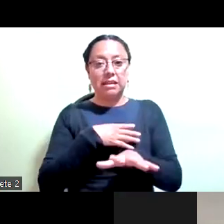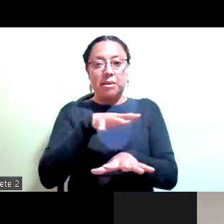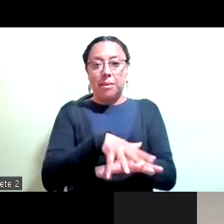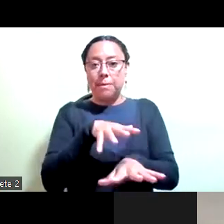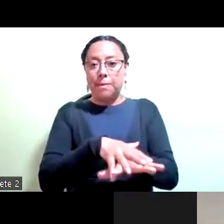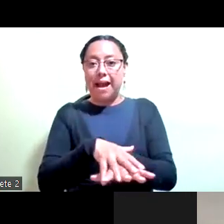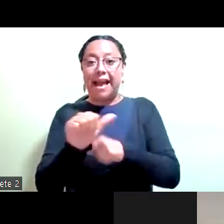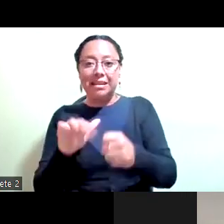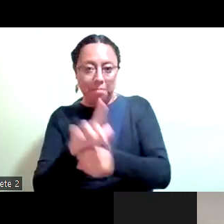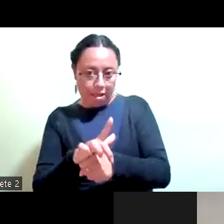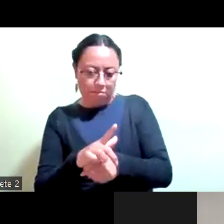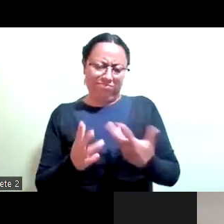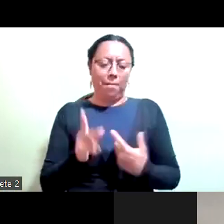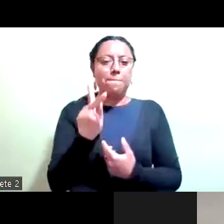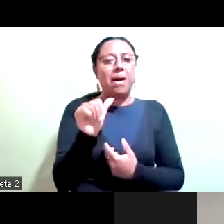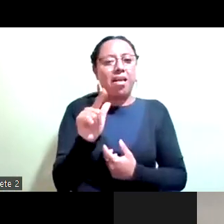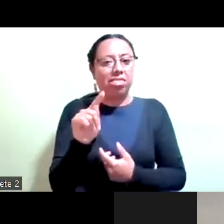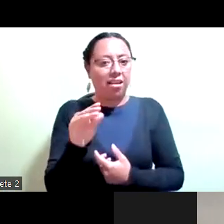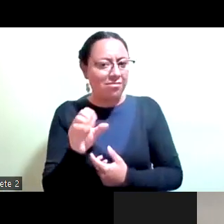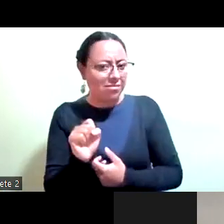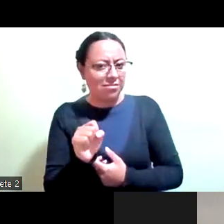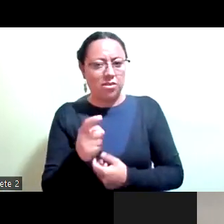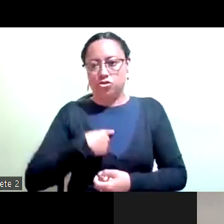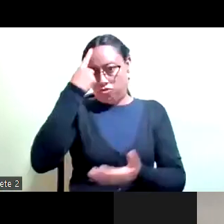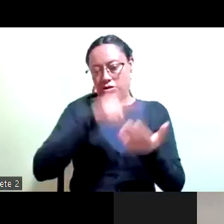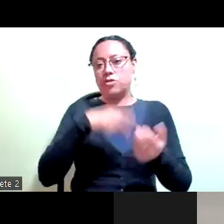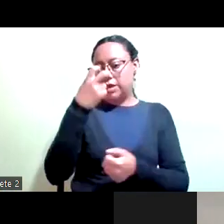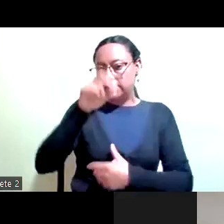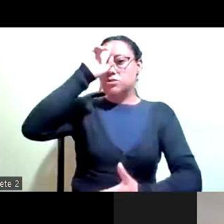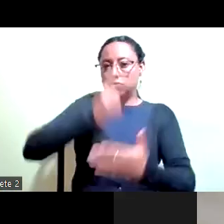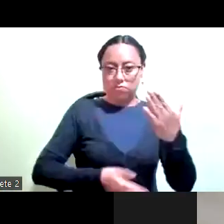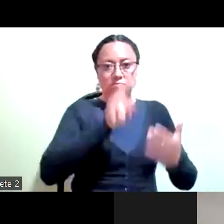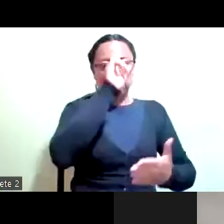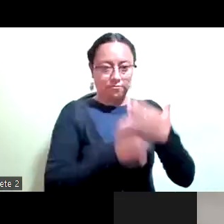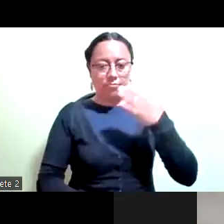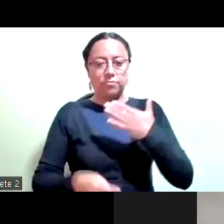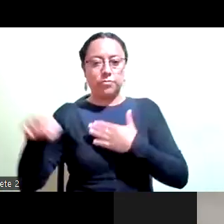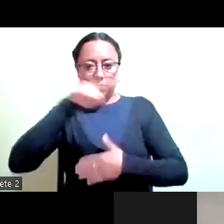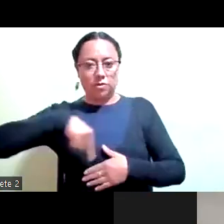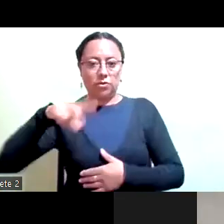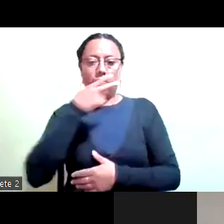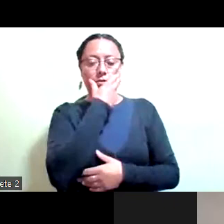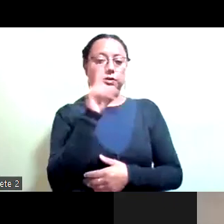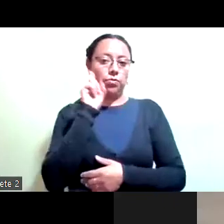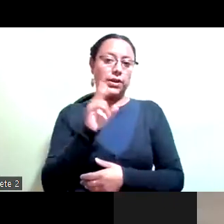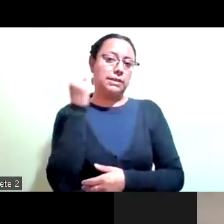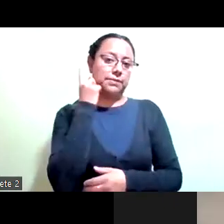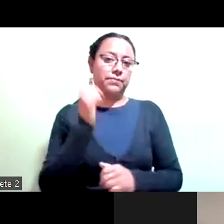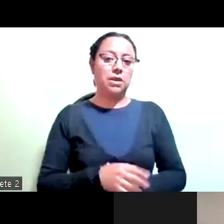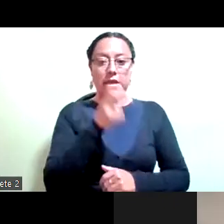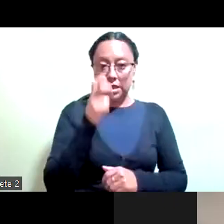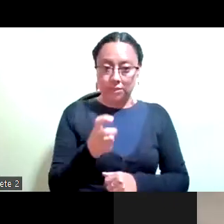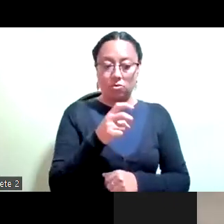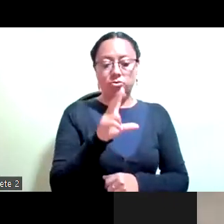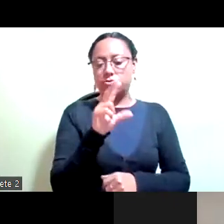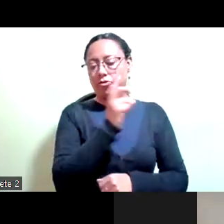a través de esos descalificativos es una falta de respeto entre nosotros como parlamentarios, es algo que no se debe generar,